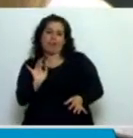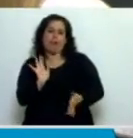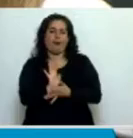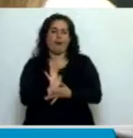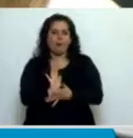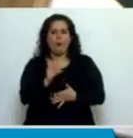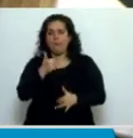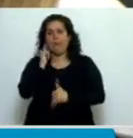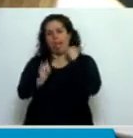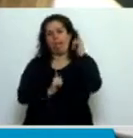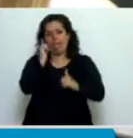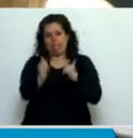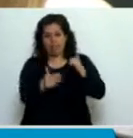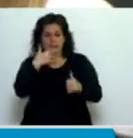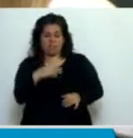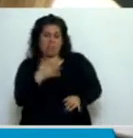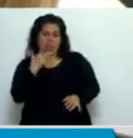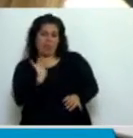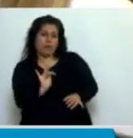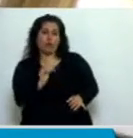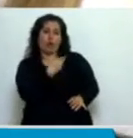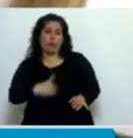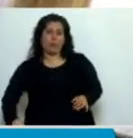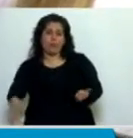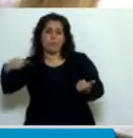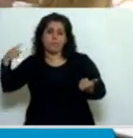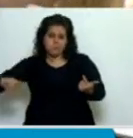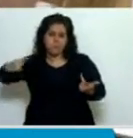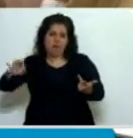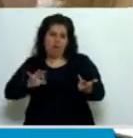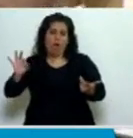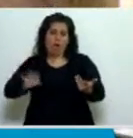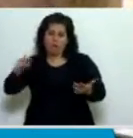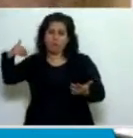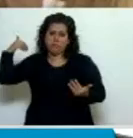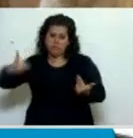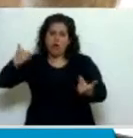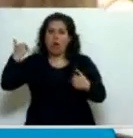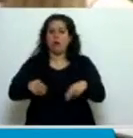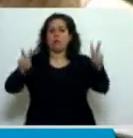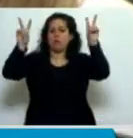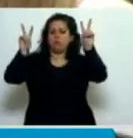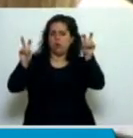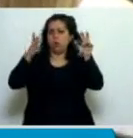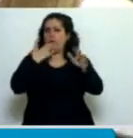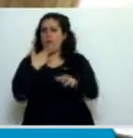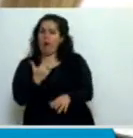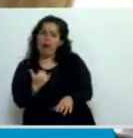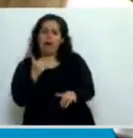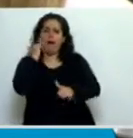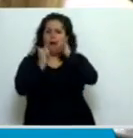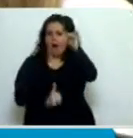del relato que viene caracterizando al gobierno durante todos estos años, poniendo los grandes títulos con las lindas intenciones